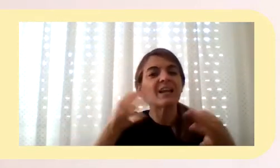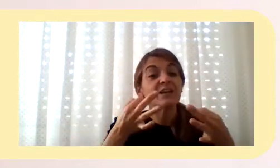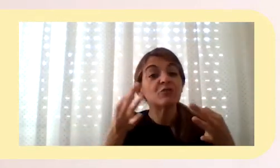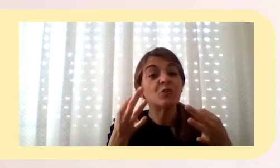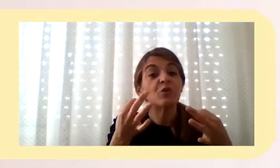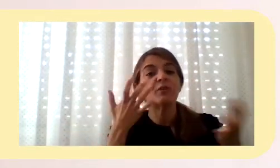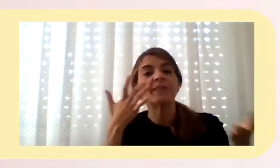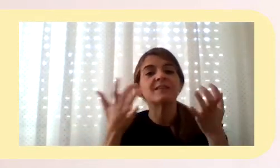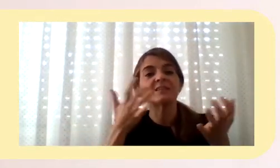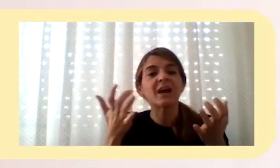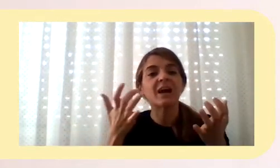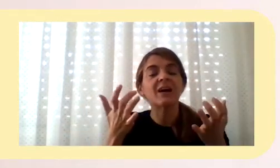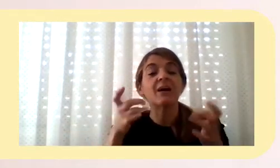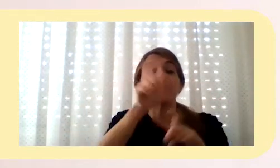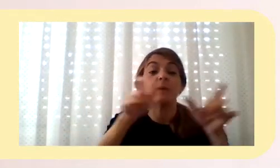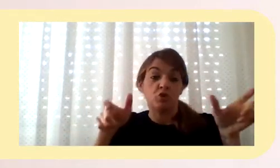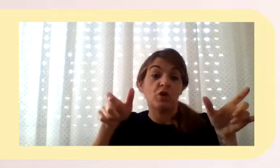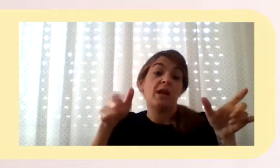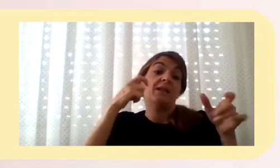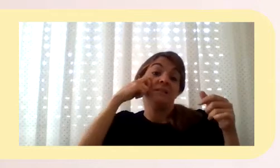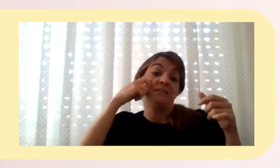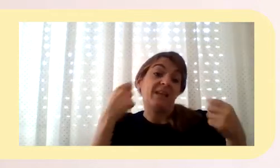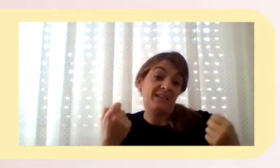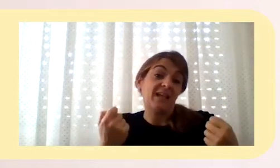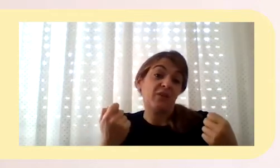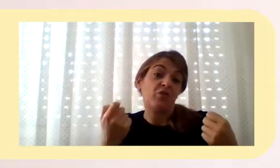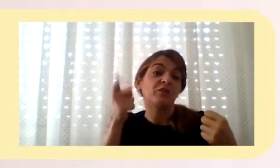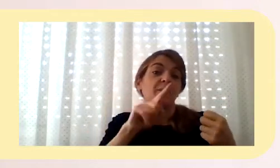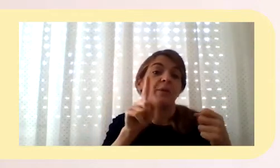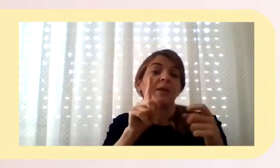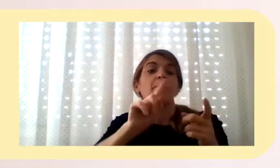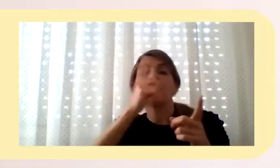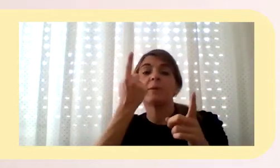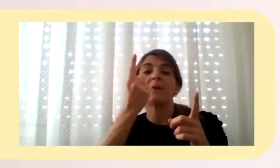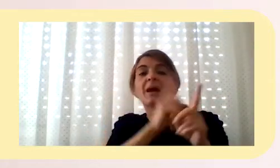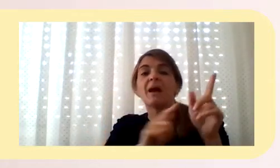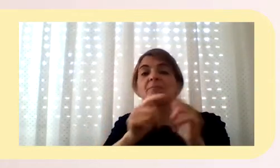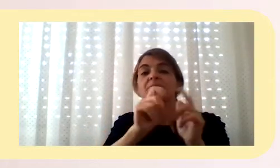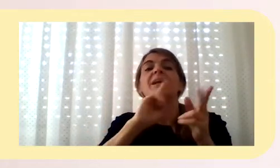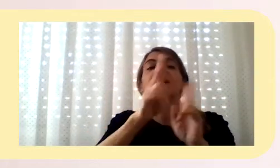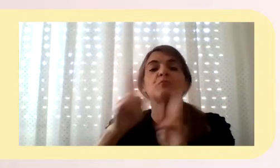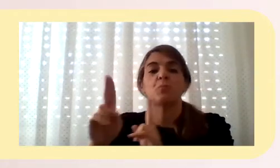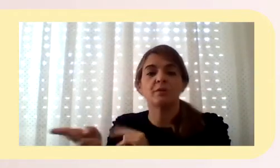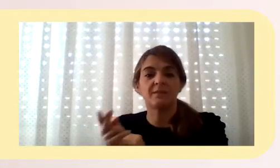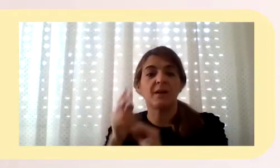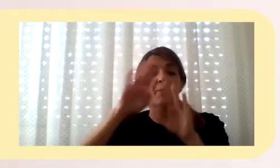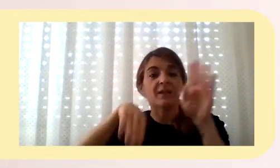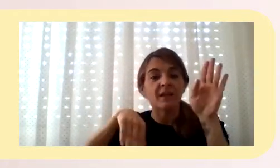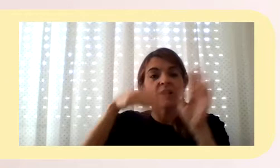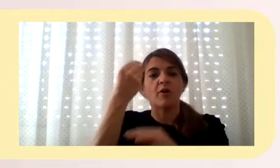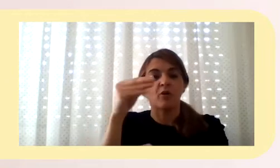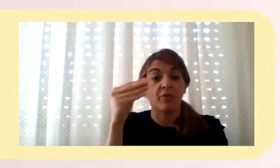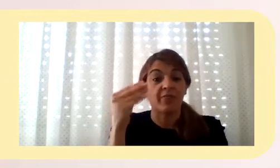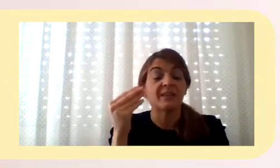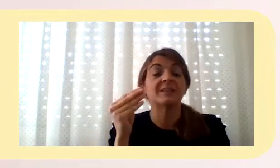que destacan el personal sanitario y el personal de primera línea de respuesta, los menores y las menores y adolescentes, las